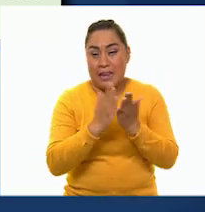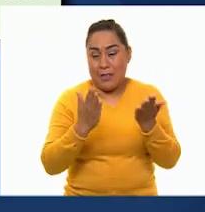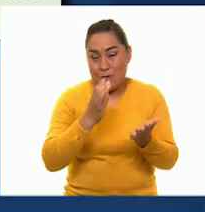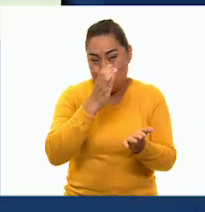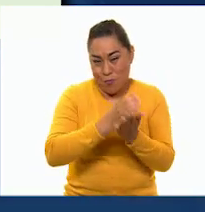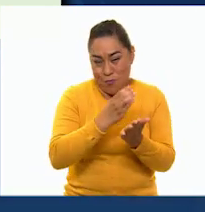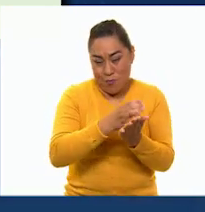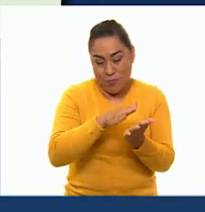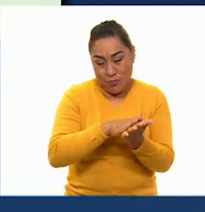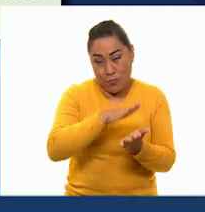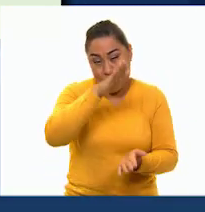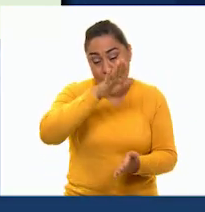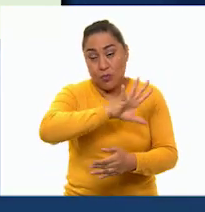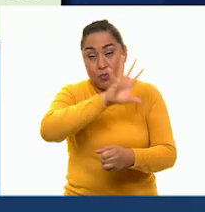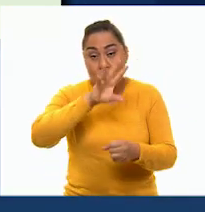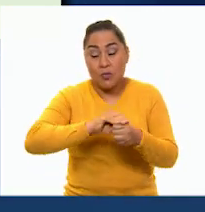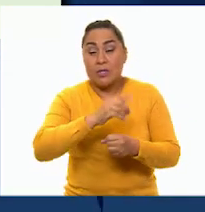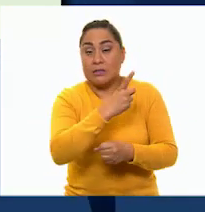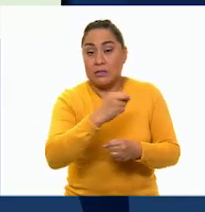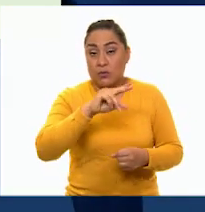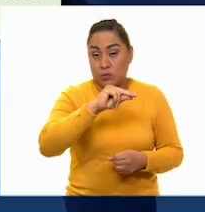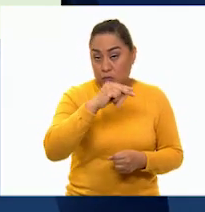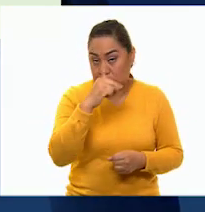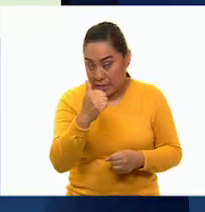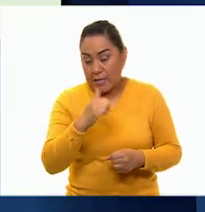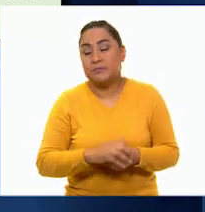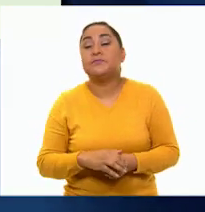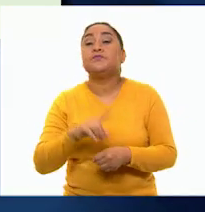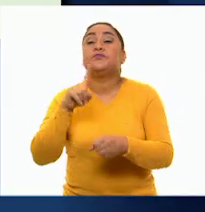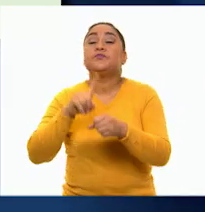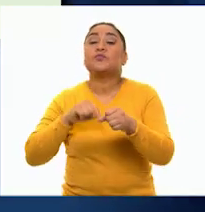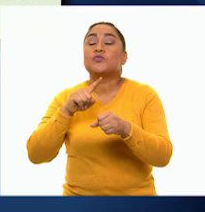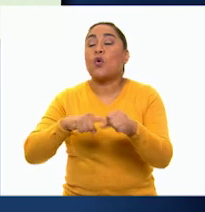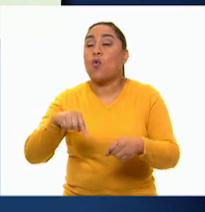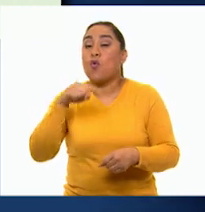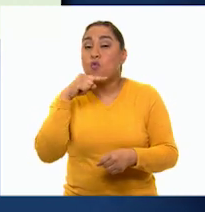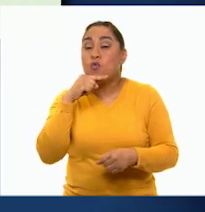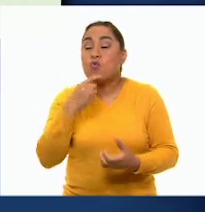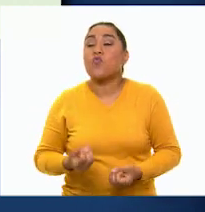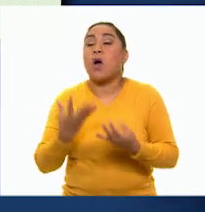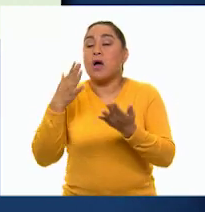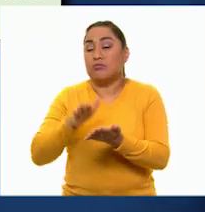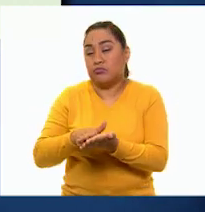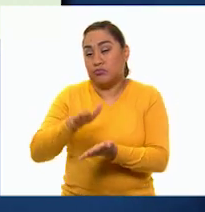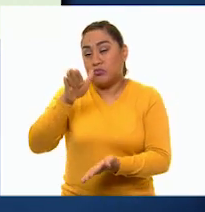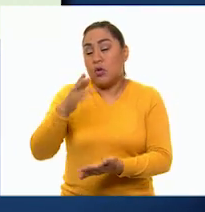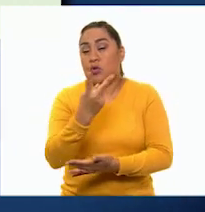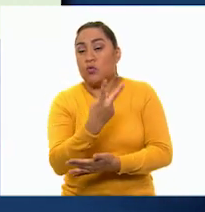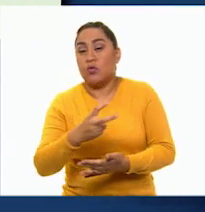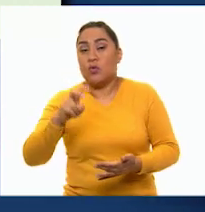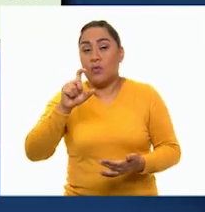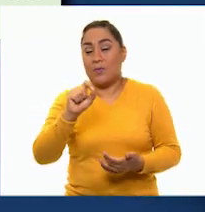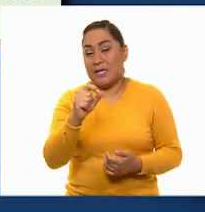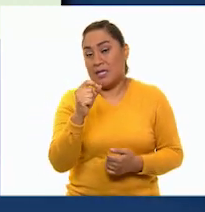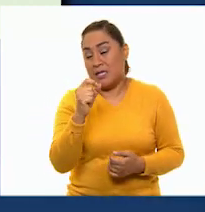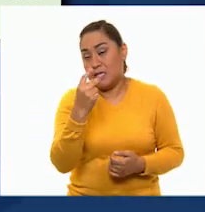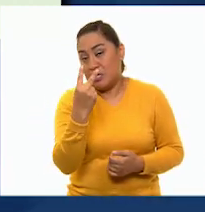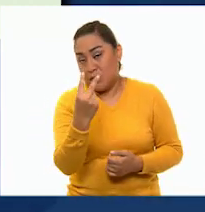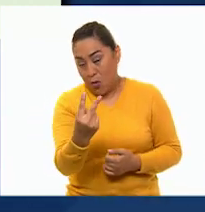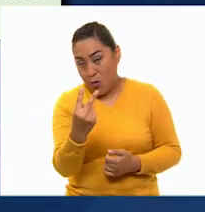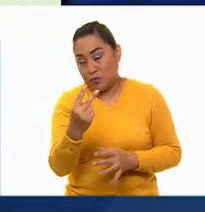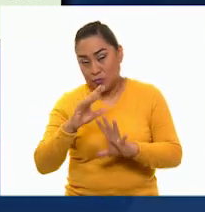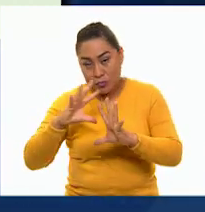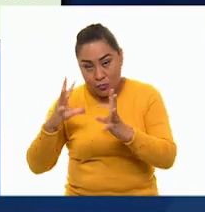había eran 186 y la cantidad de lápices de colores eran 222,